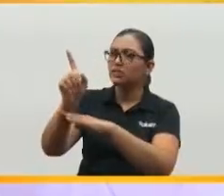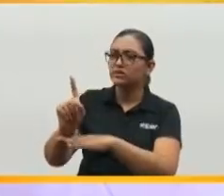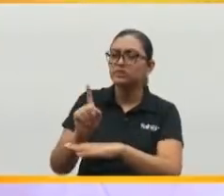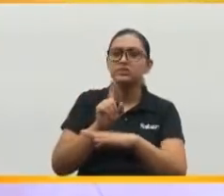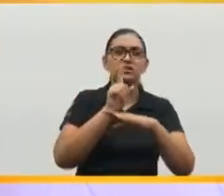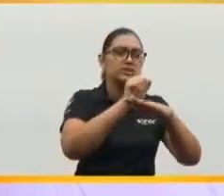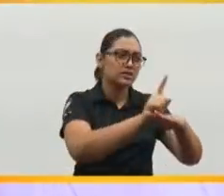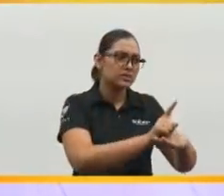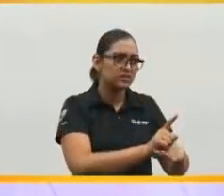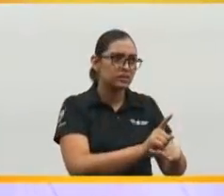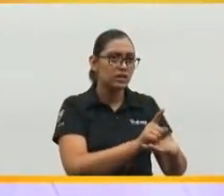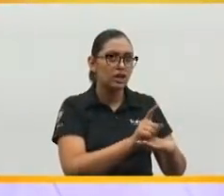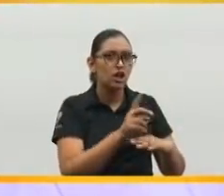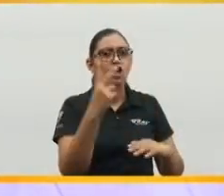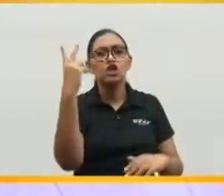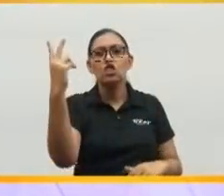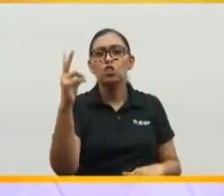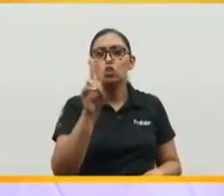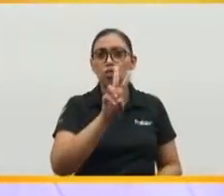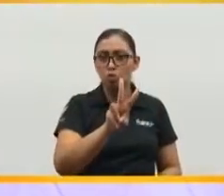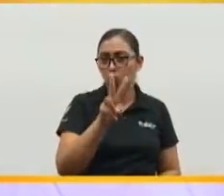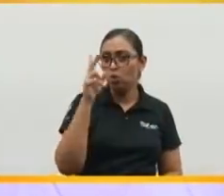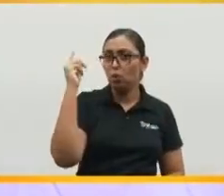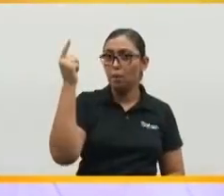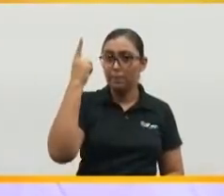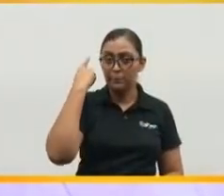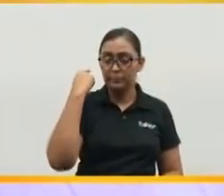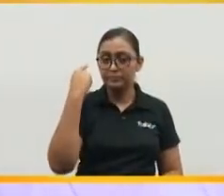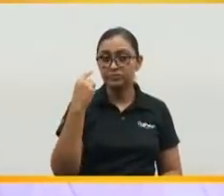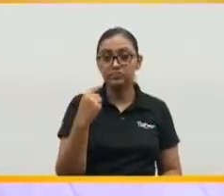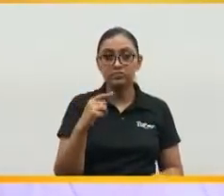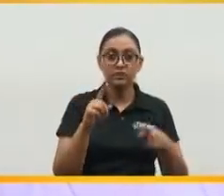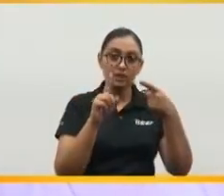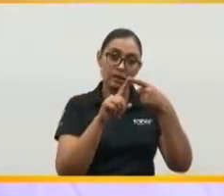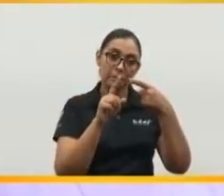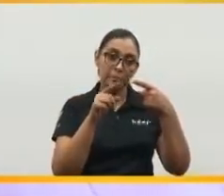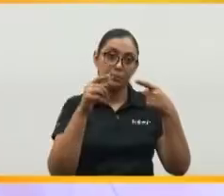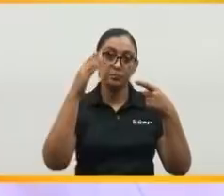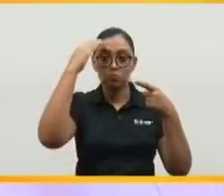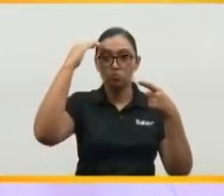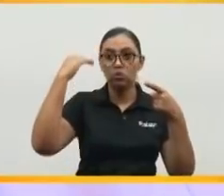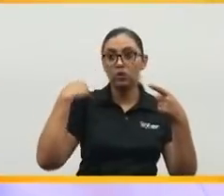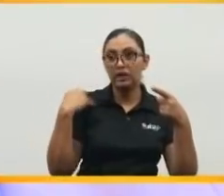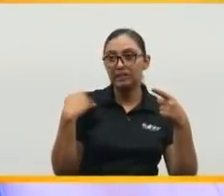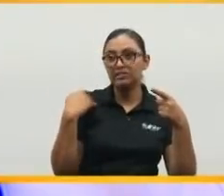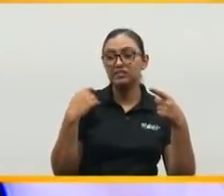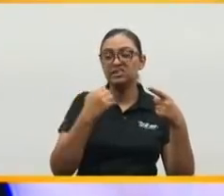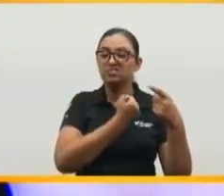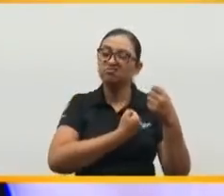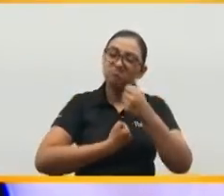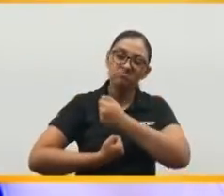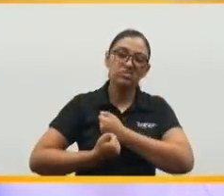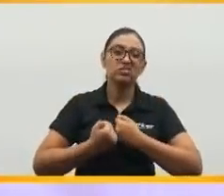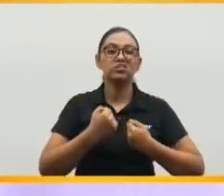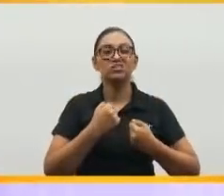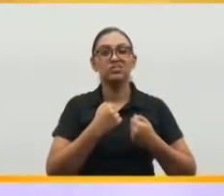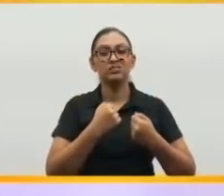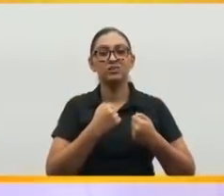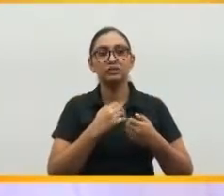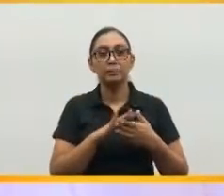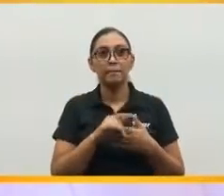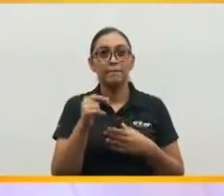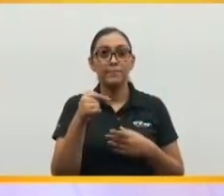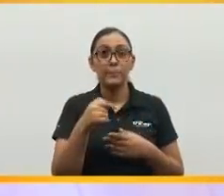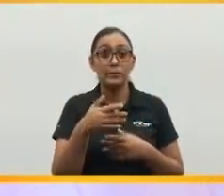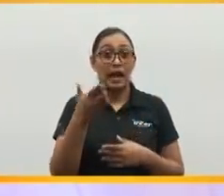Y le aparecen dos personas. La primera, una mujer que había sufrido mucho. Quiero entender y compartir con usted que el rol de la mujer en